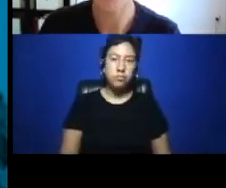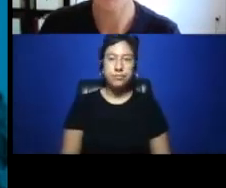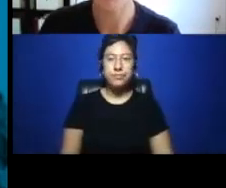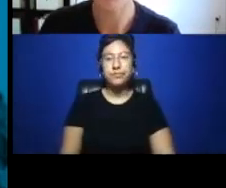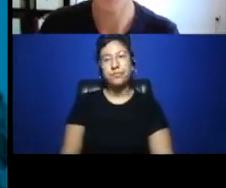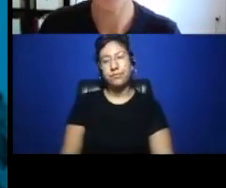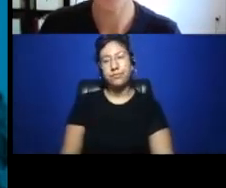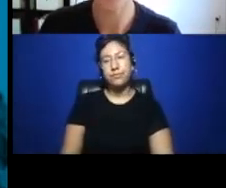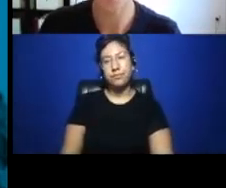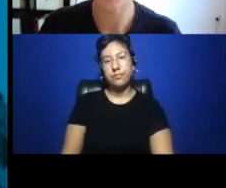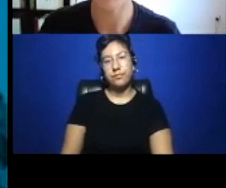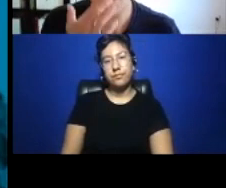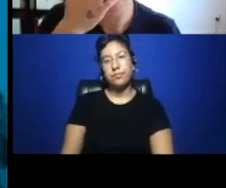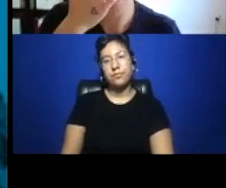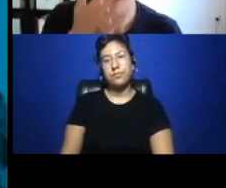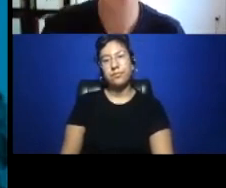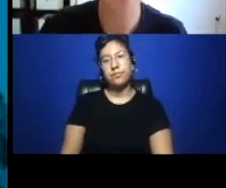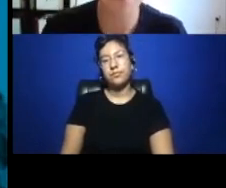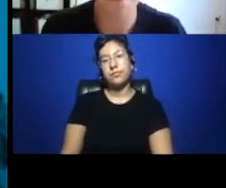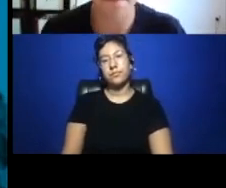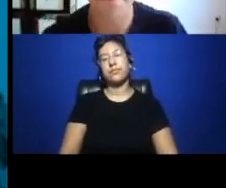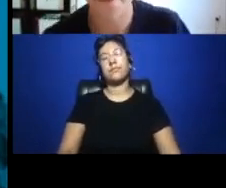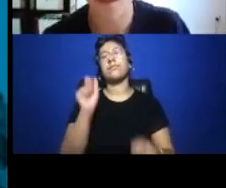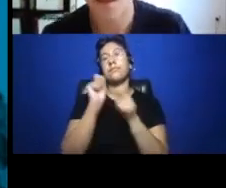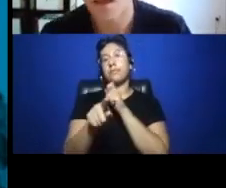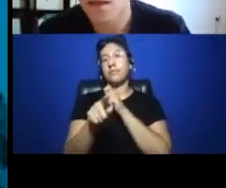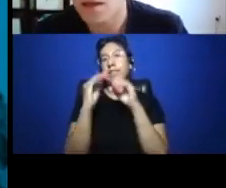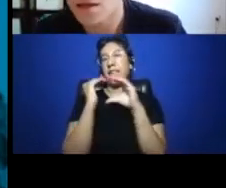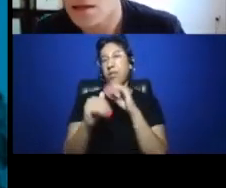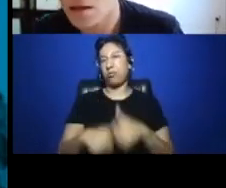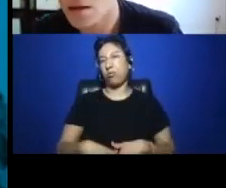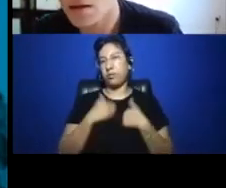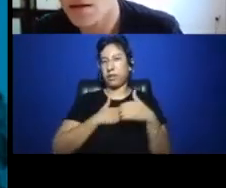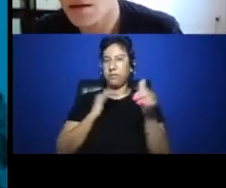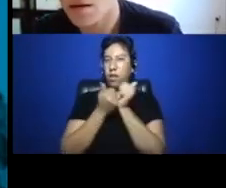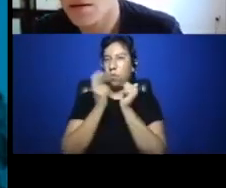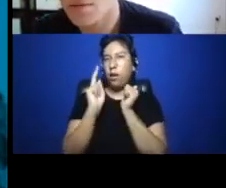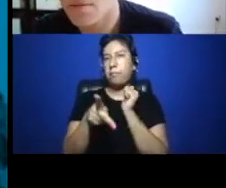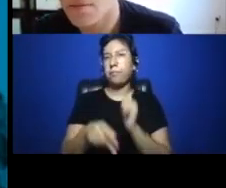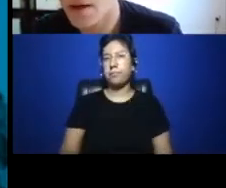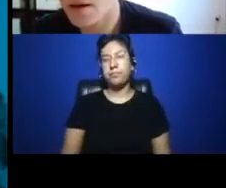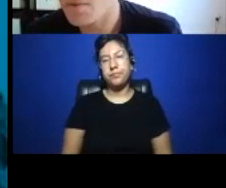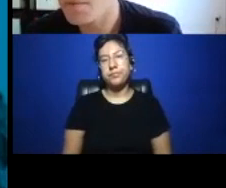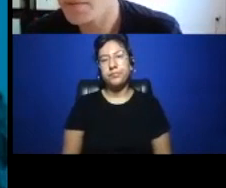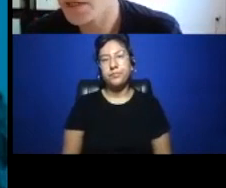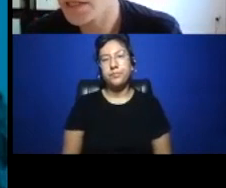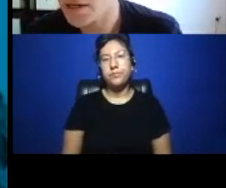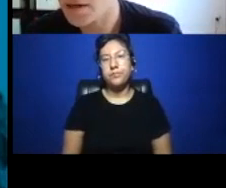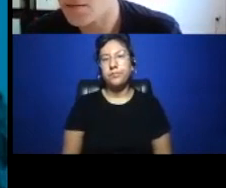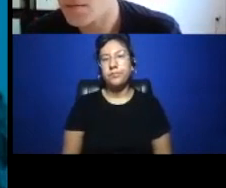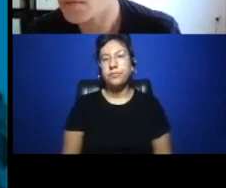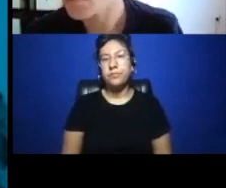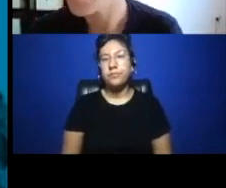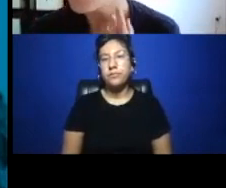I'm messaging you my email address. Please follow. Estoy enviando mi correo electrónico y puedes darle seguimiento. Let's